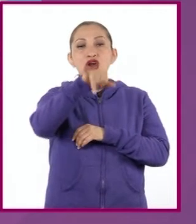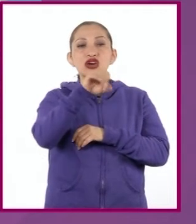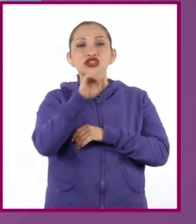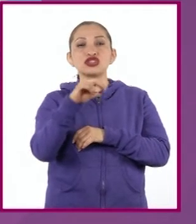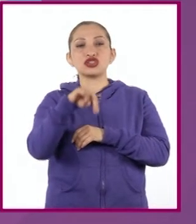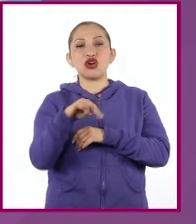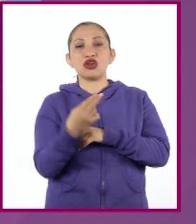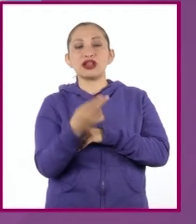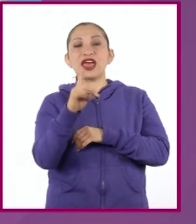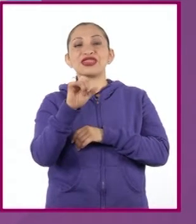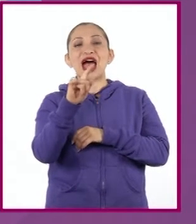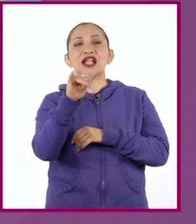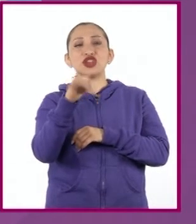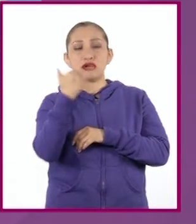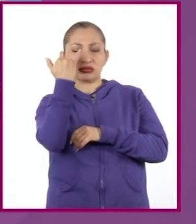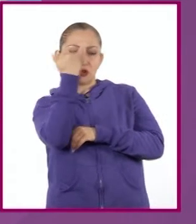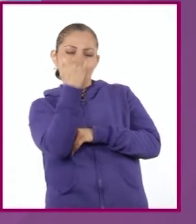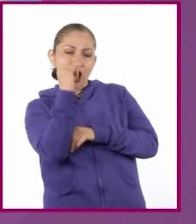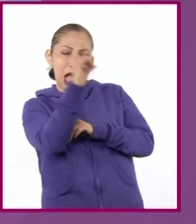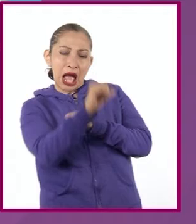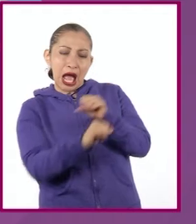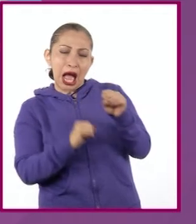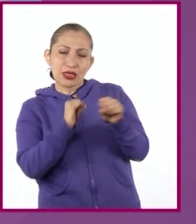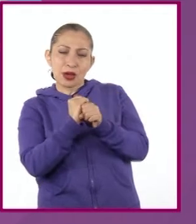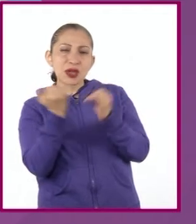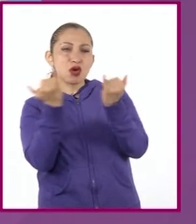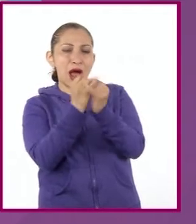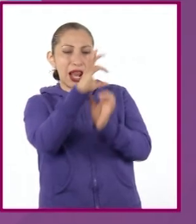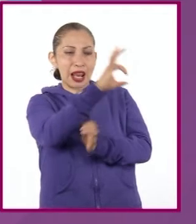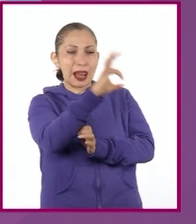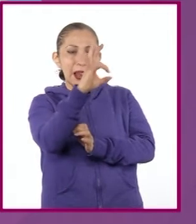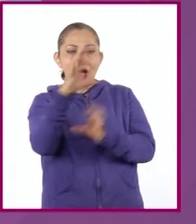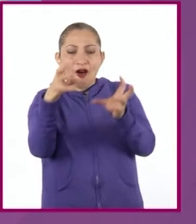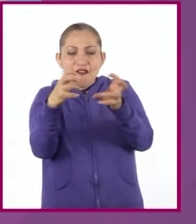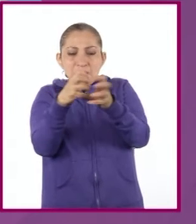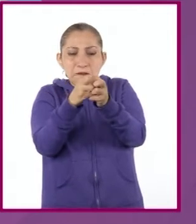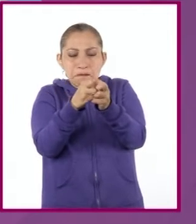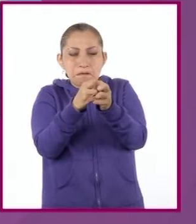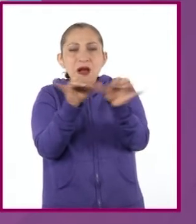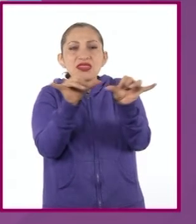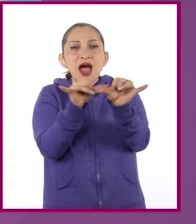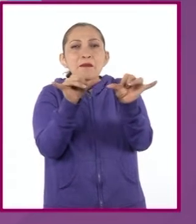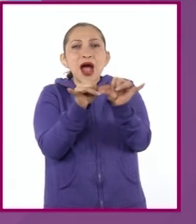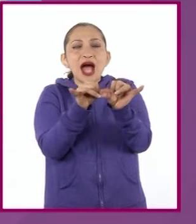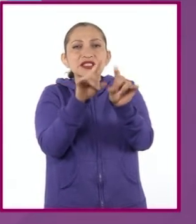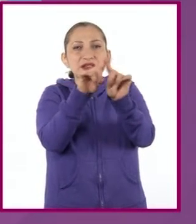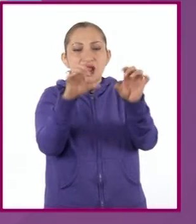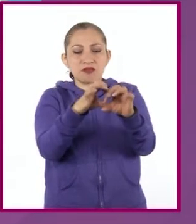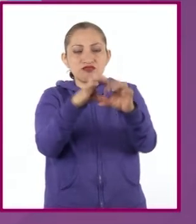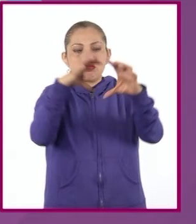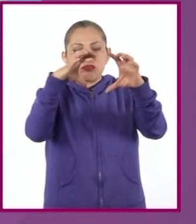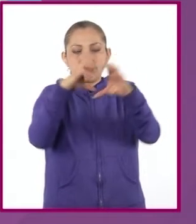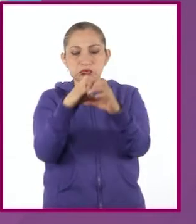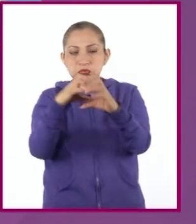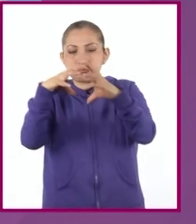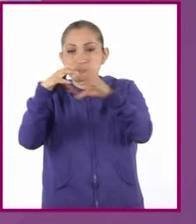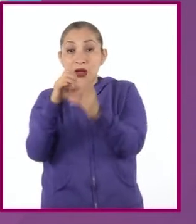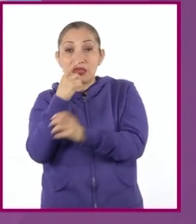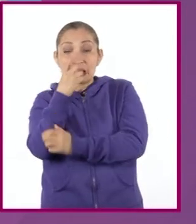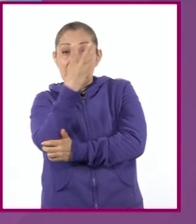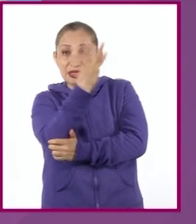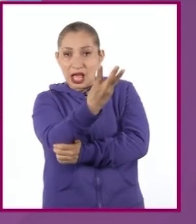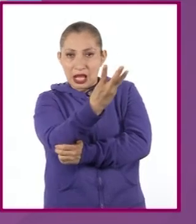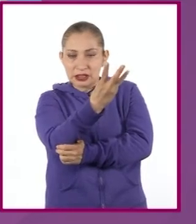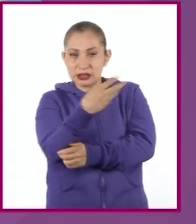Dalton, que imaginó que los átomos eran como esferas compactas, con tamaños y masas diferentes, y enunció